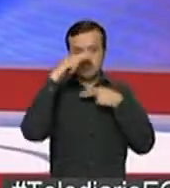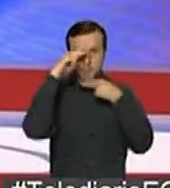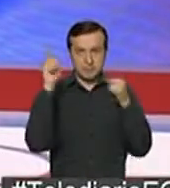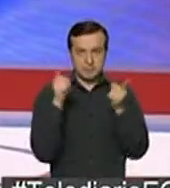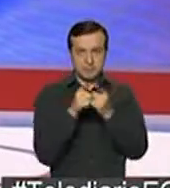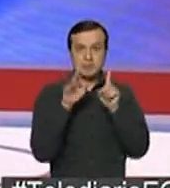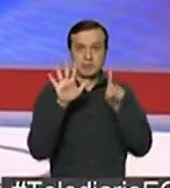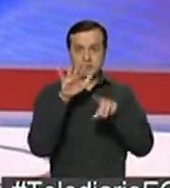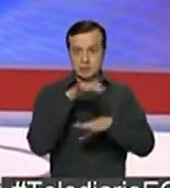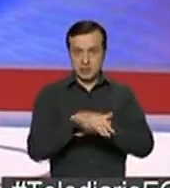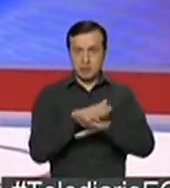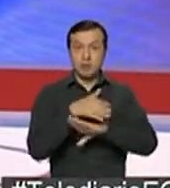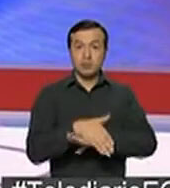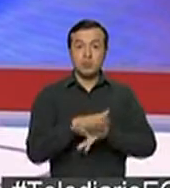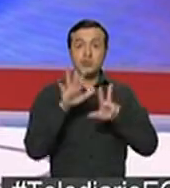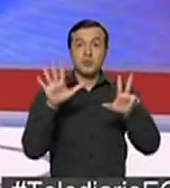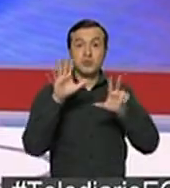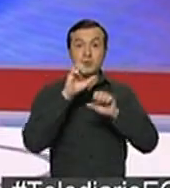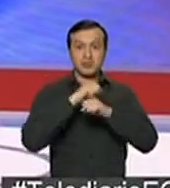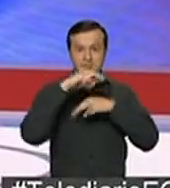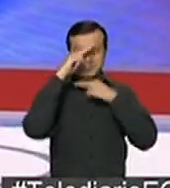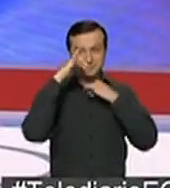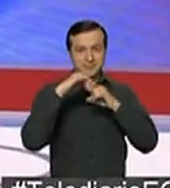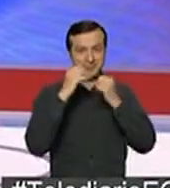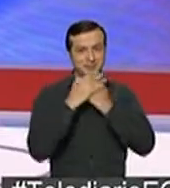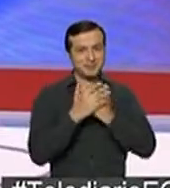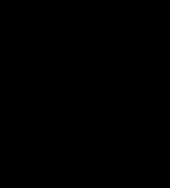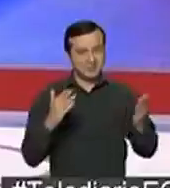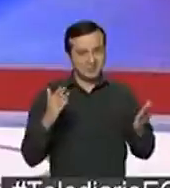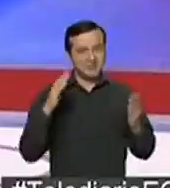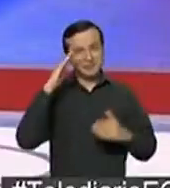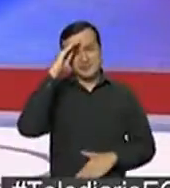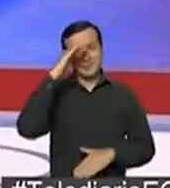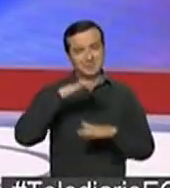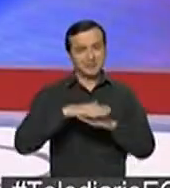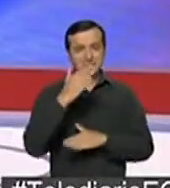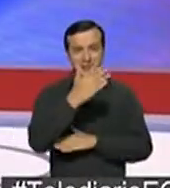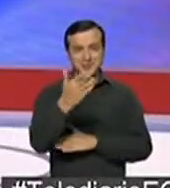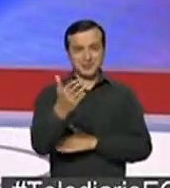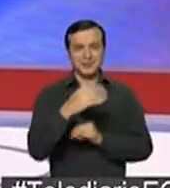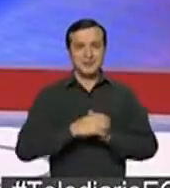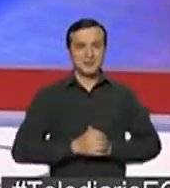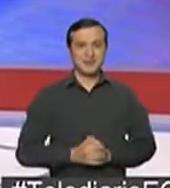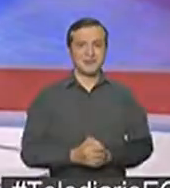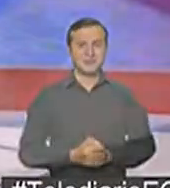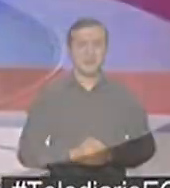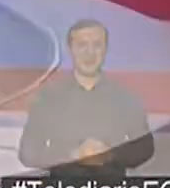18:00 y por supuesto Telediario Estelar a las 20:00. Muy buenas tardes con todos.